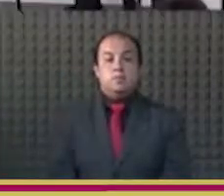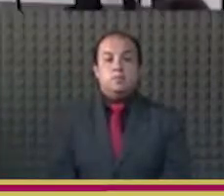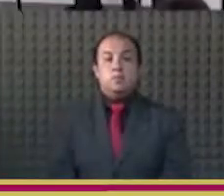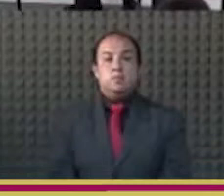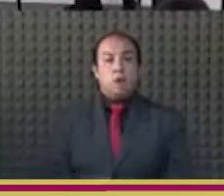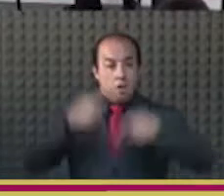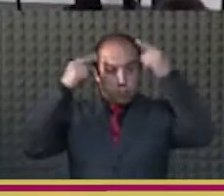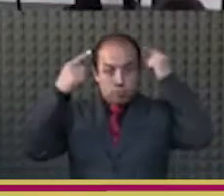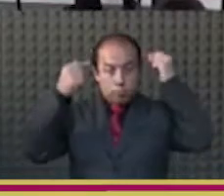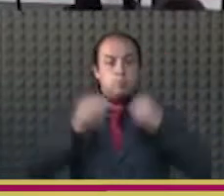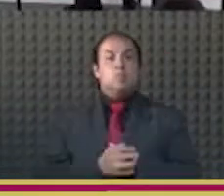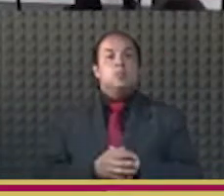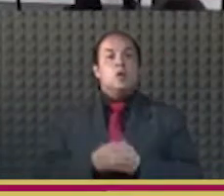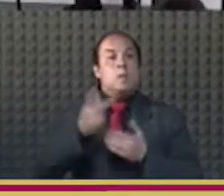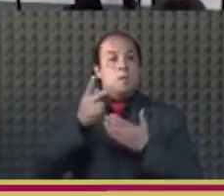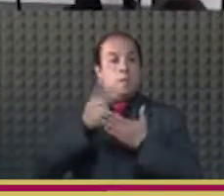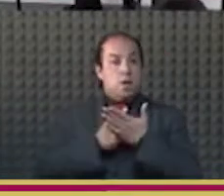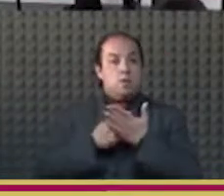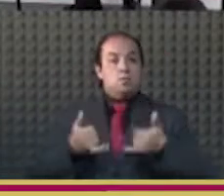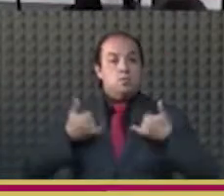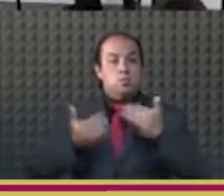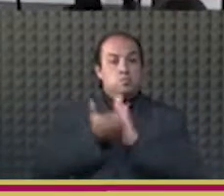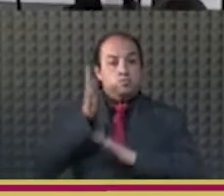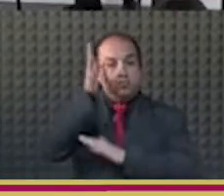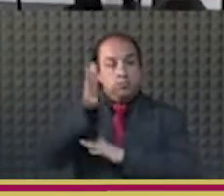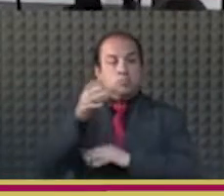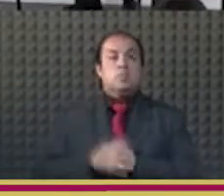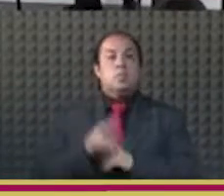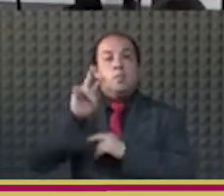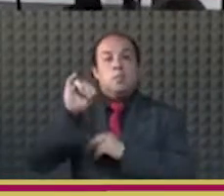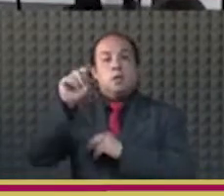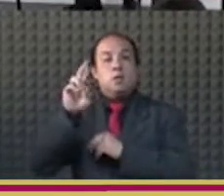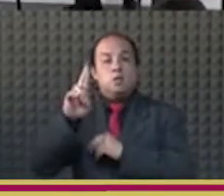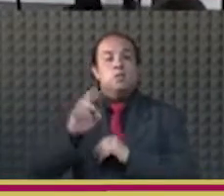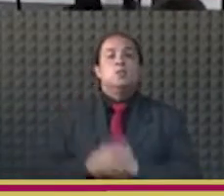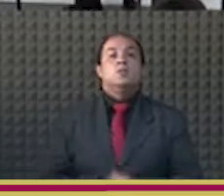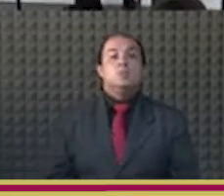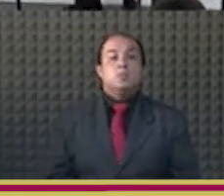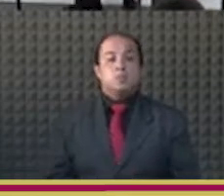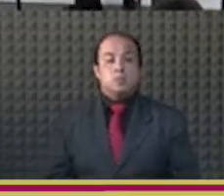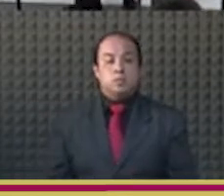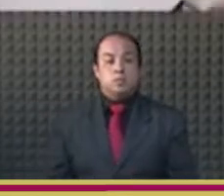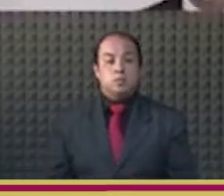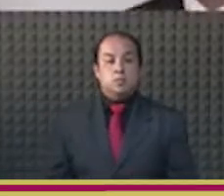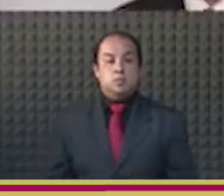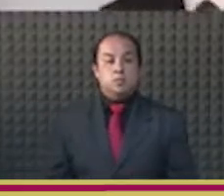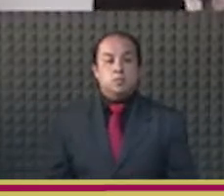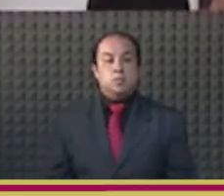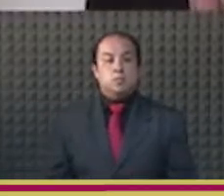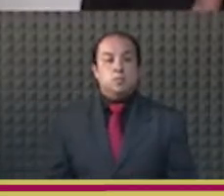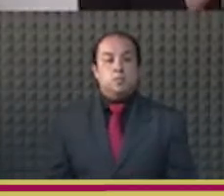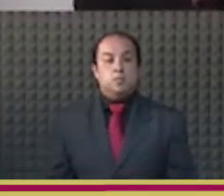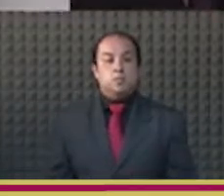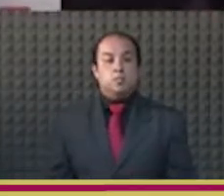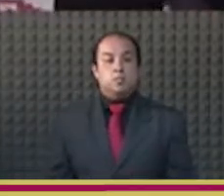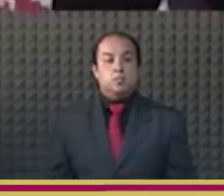El egresado del programa Jóvenes Construyendo el Futuro, Víctor Javier Zamora Centeno.